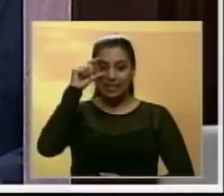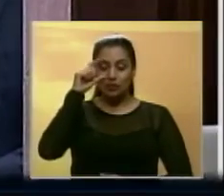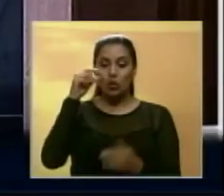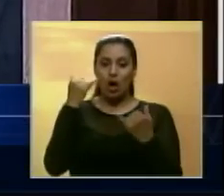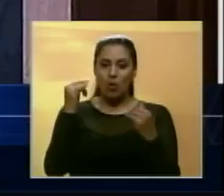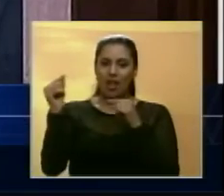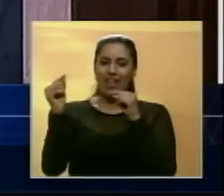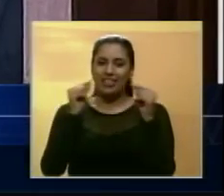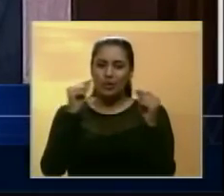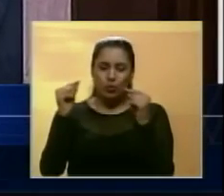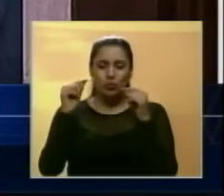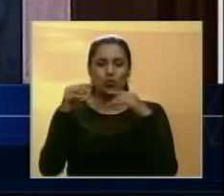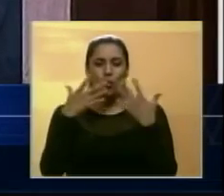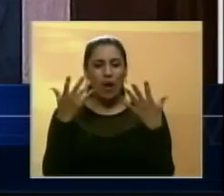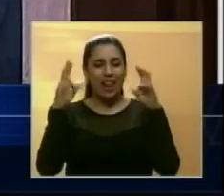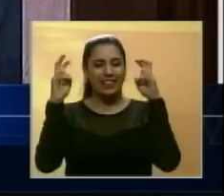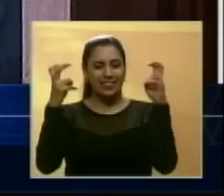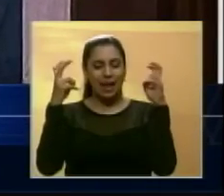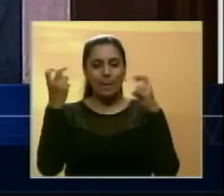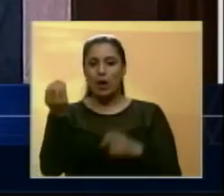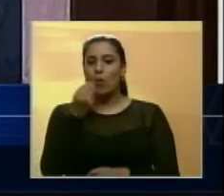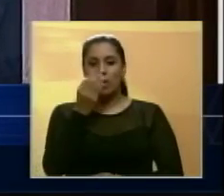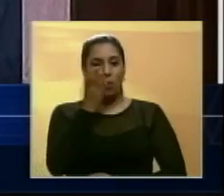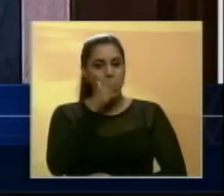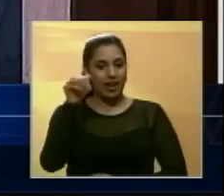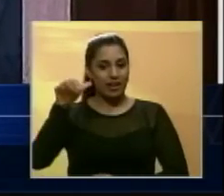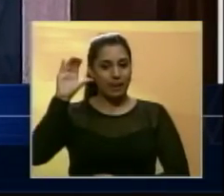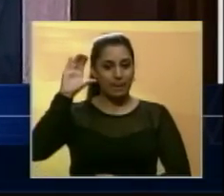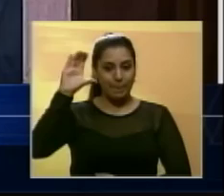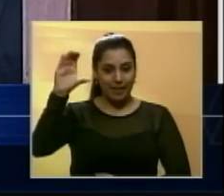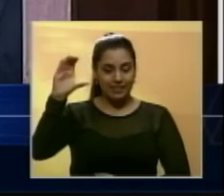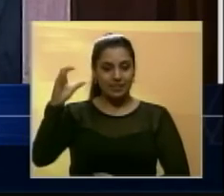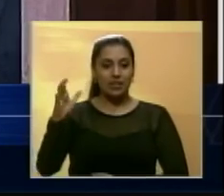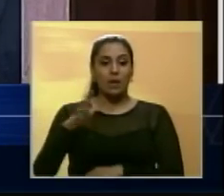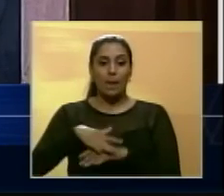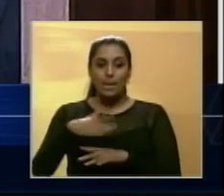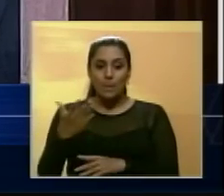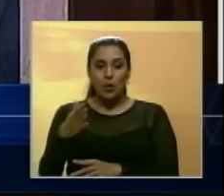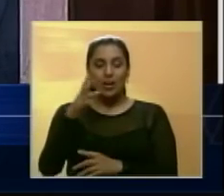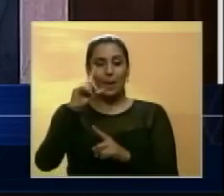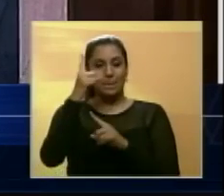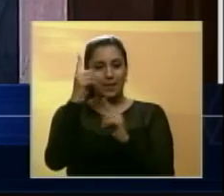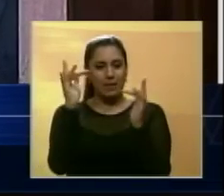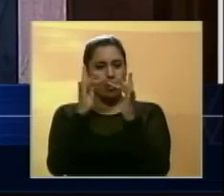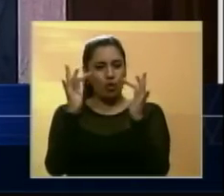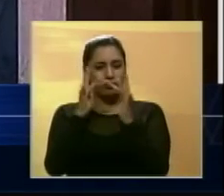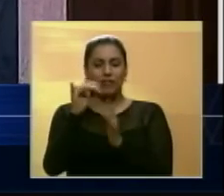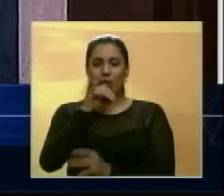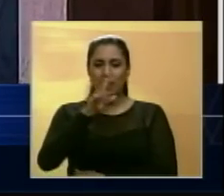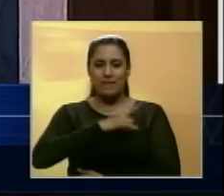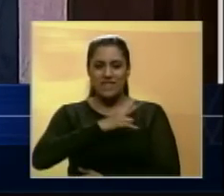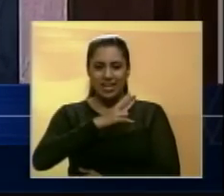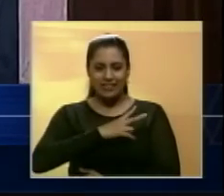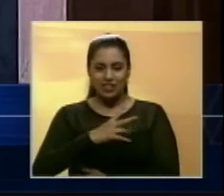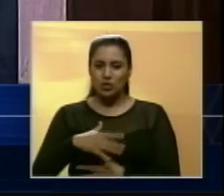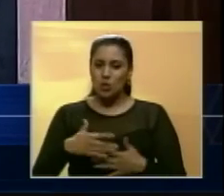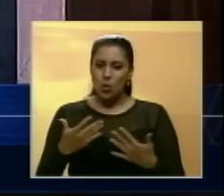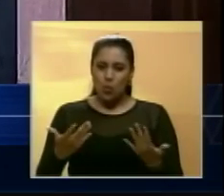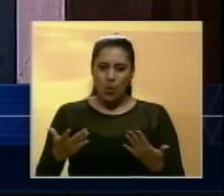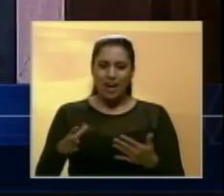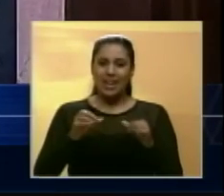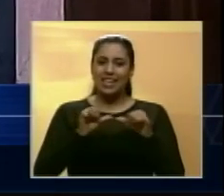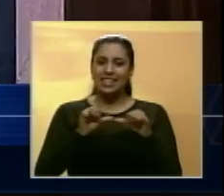la discusión en torno al tema alimentario del país. Ya desde cuando hicimos el primer pase en Noticiero de Univisión, se